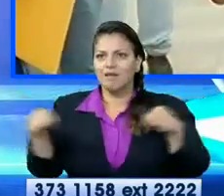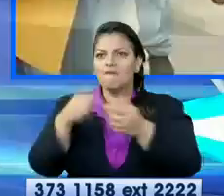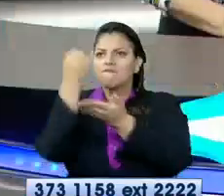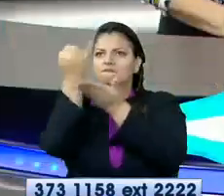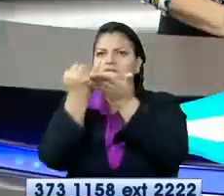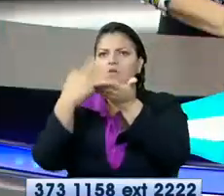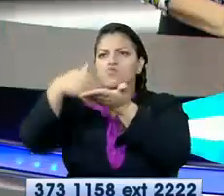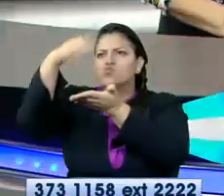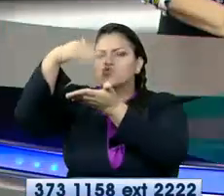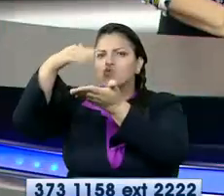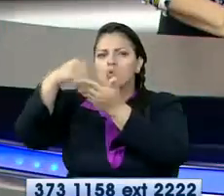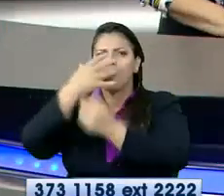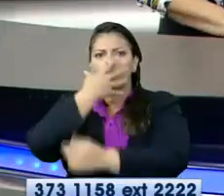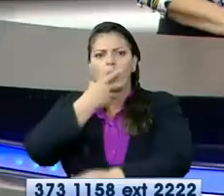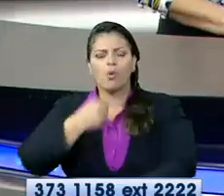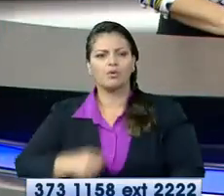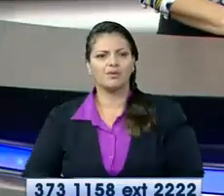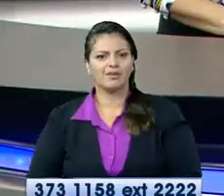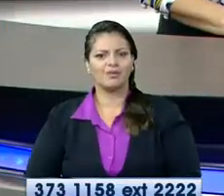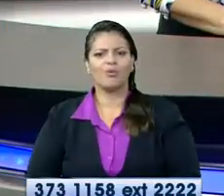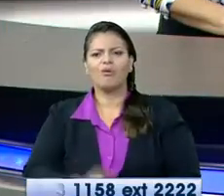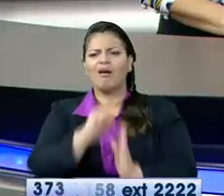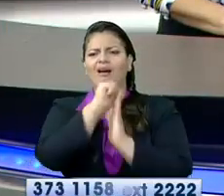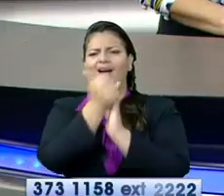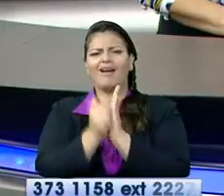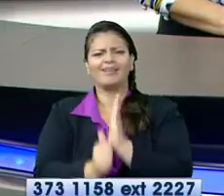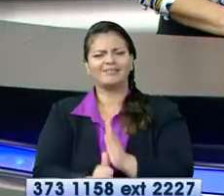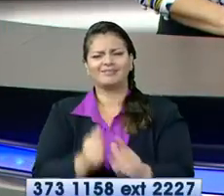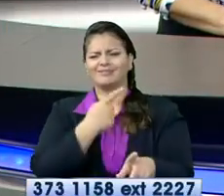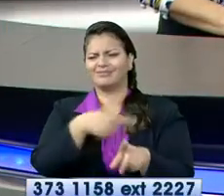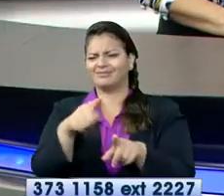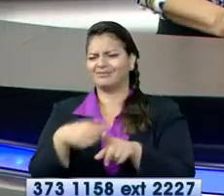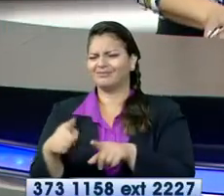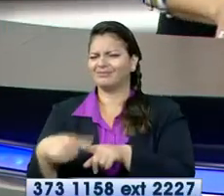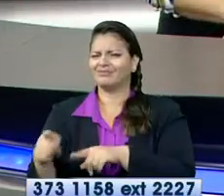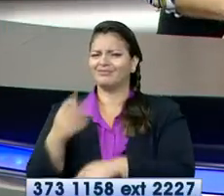linda artesanía también, exacto. Bueno,